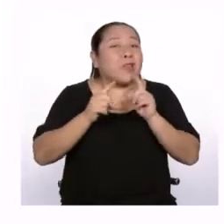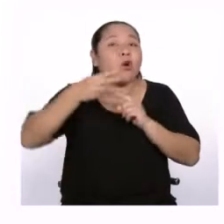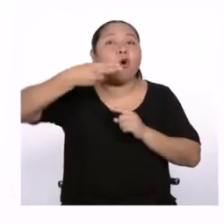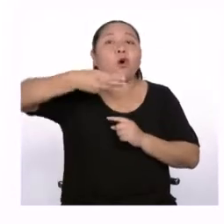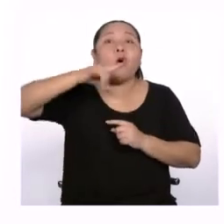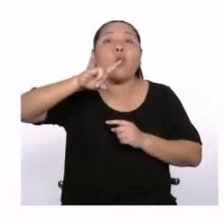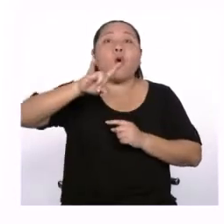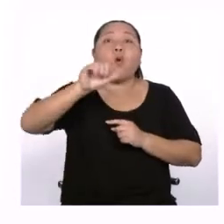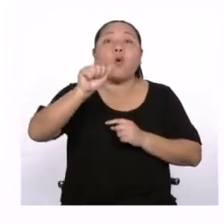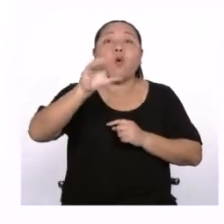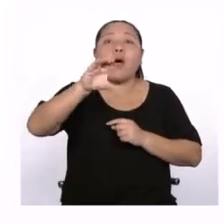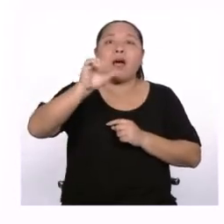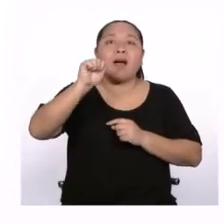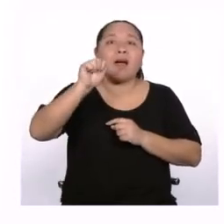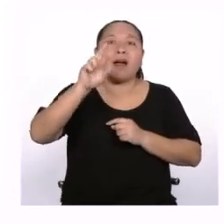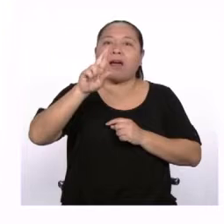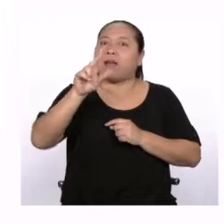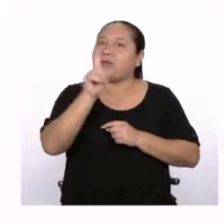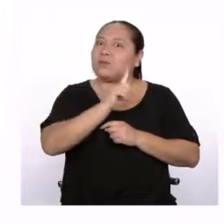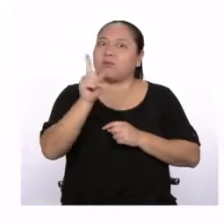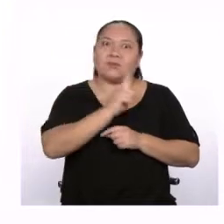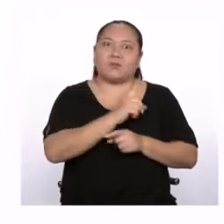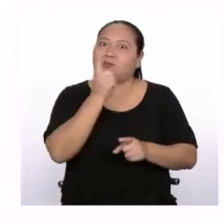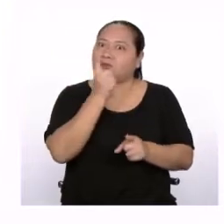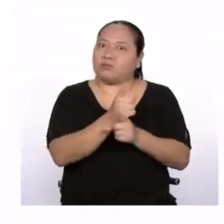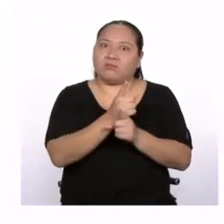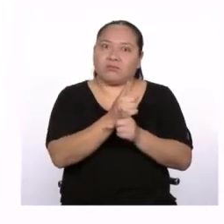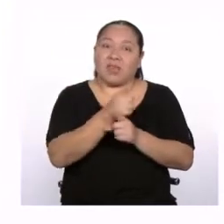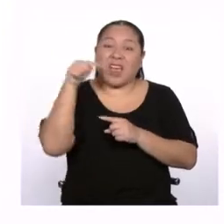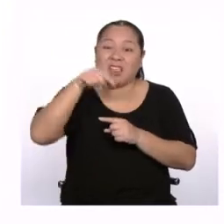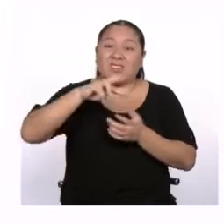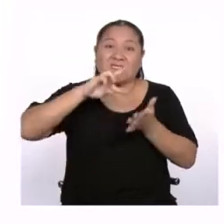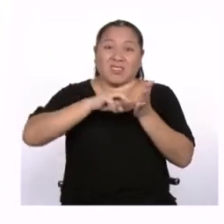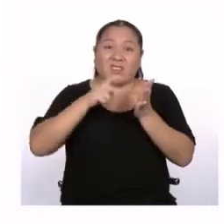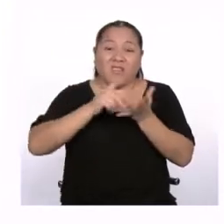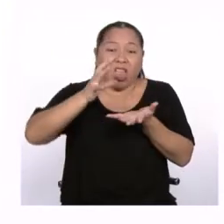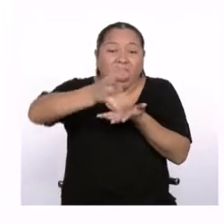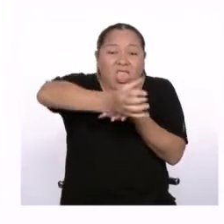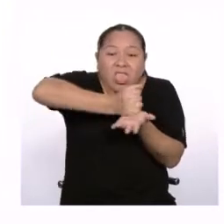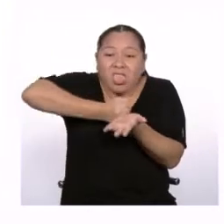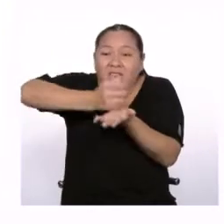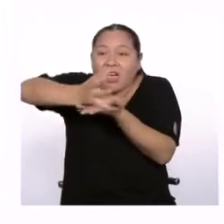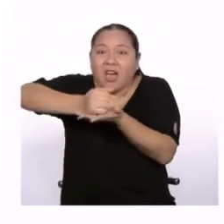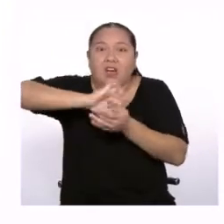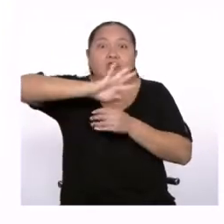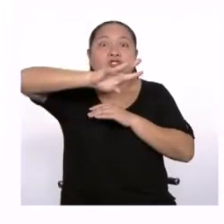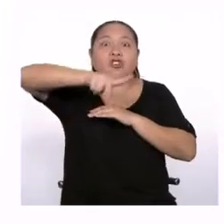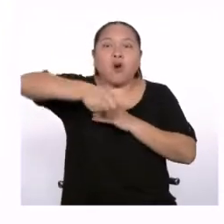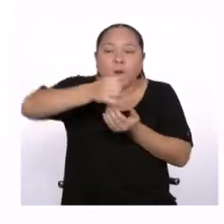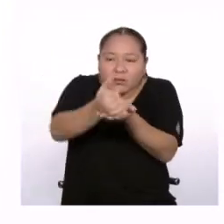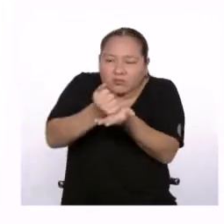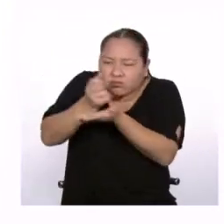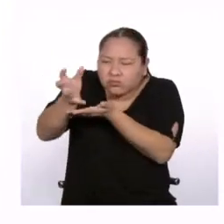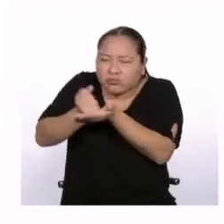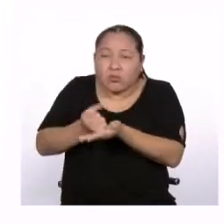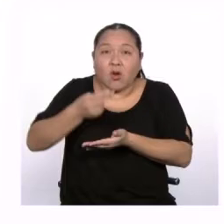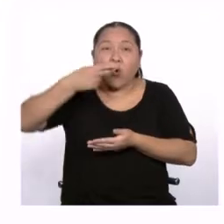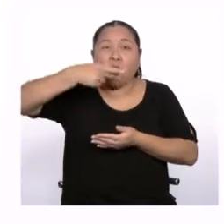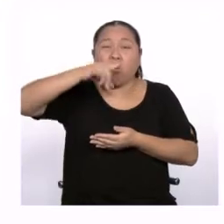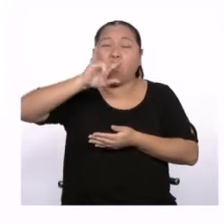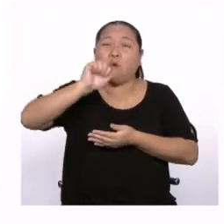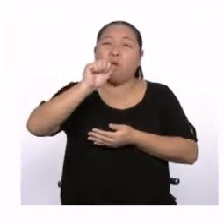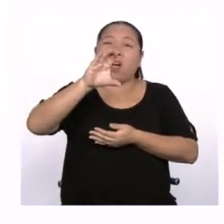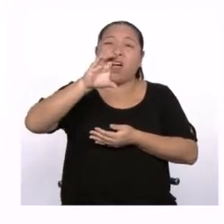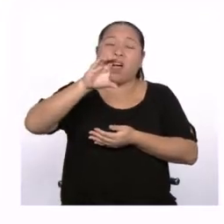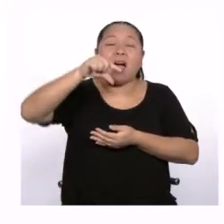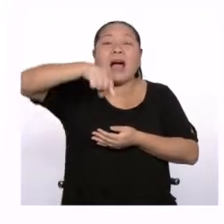actividad ilegal que implica el saqueo de este patrimonio de la nación. Y durante años nuestro